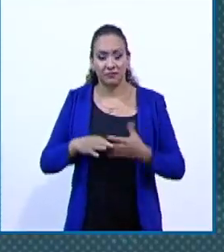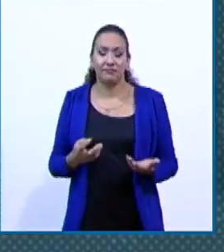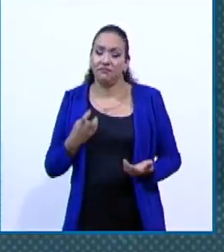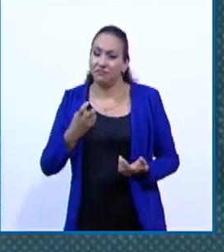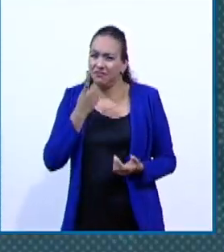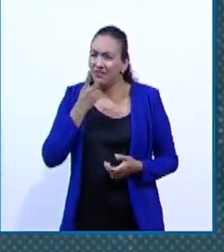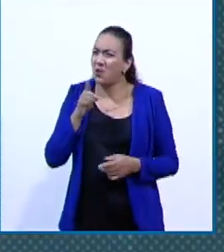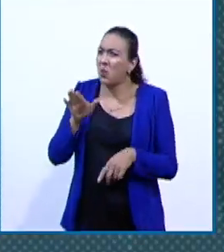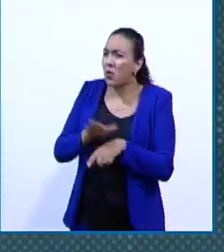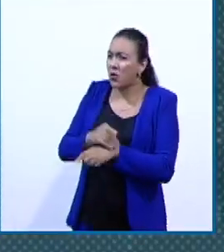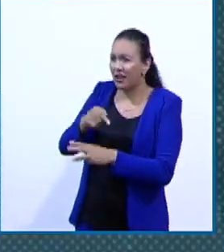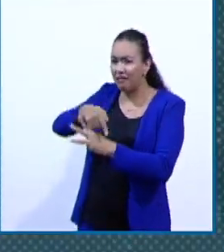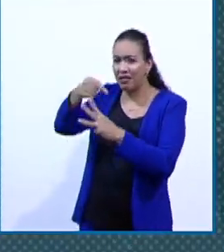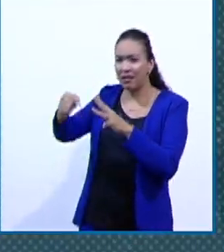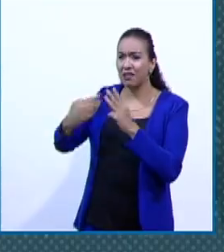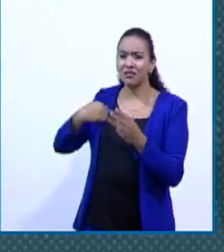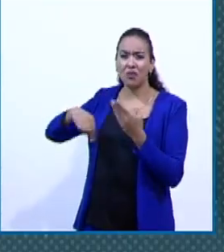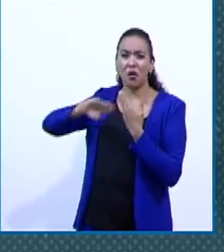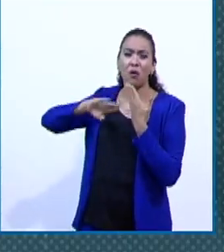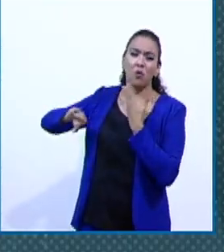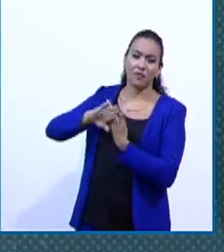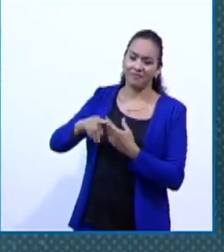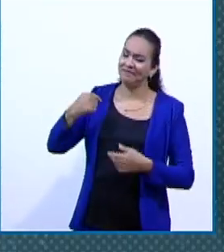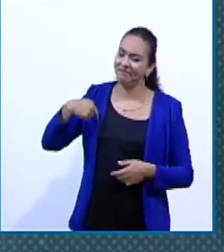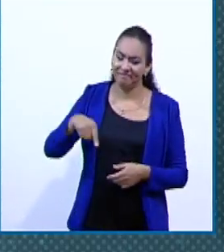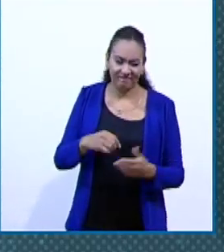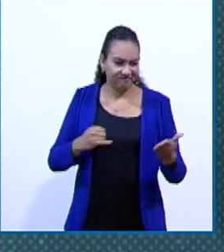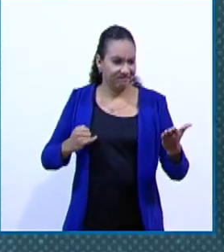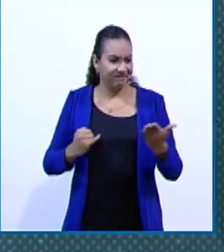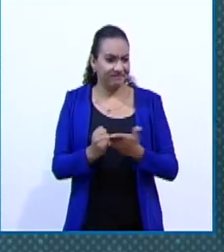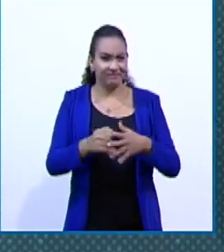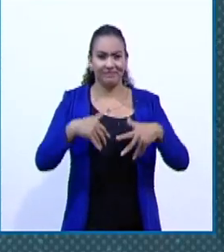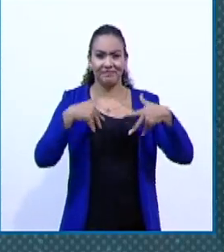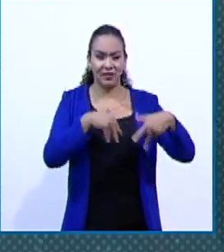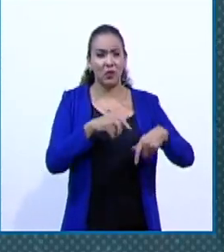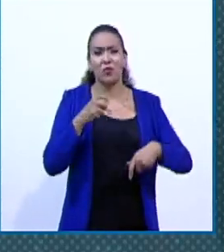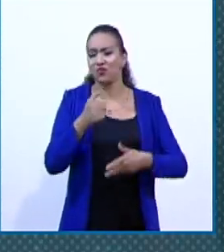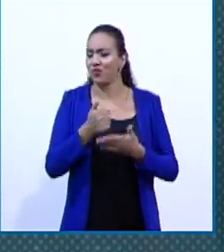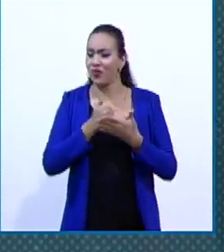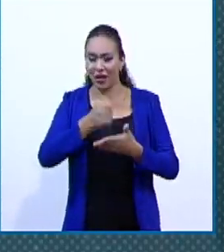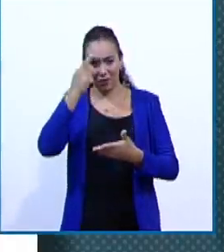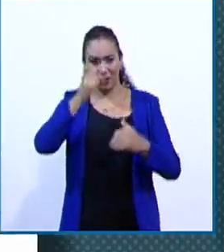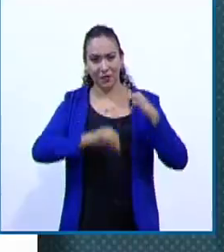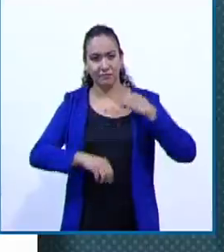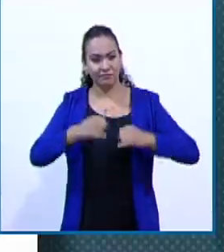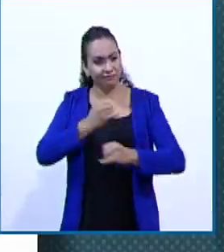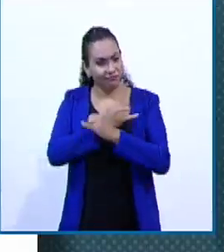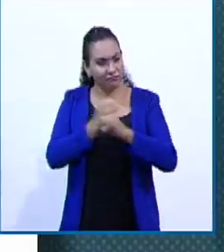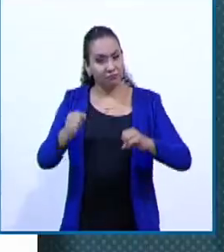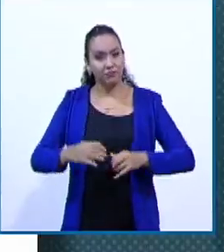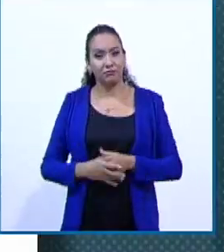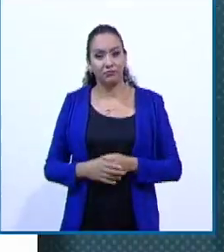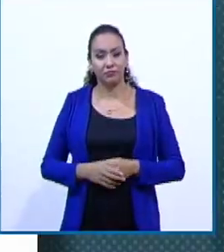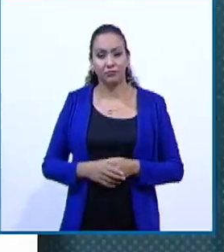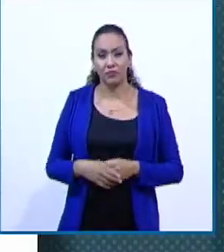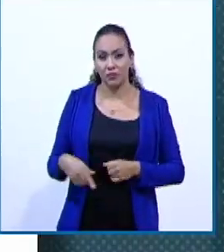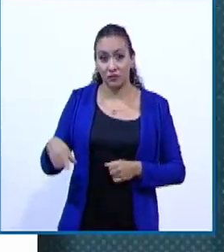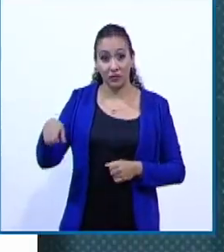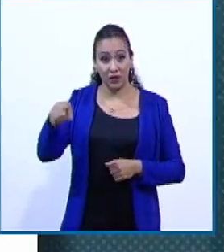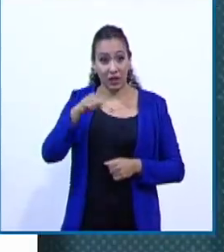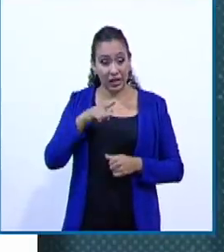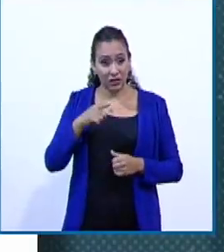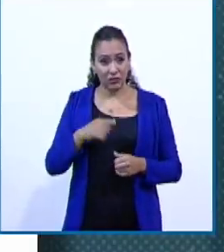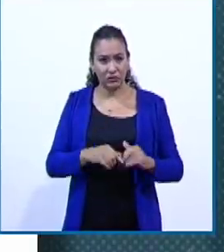dijo, pone en riesgo la solidez del Estado de Derecho y la autonomía del Poder Judicial. Rechazaron que sean los titulares de los